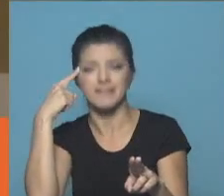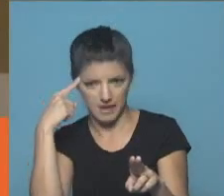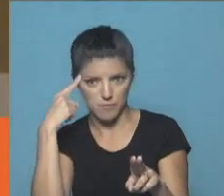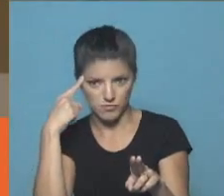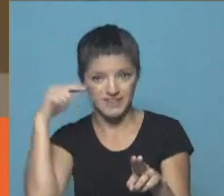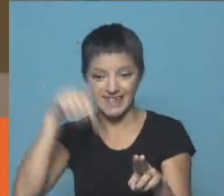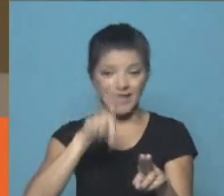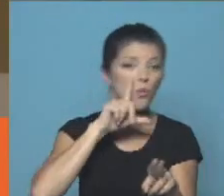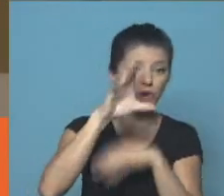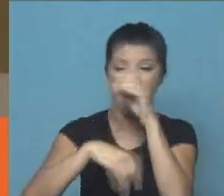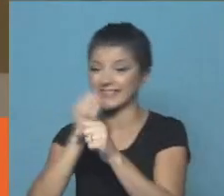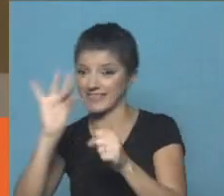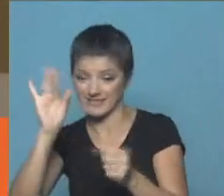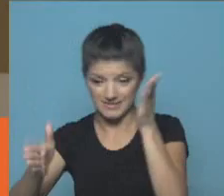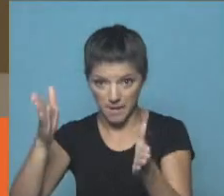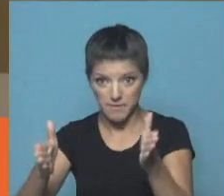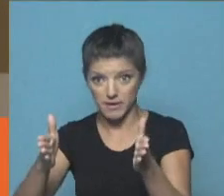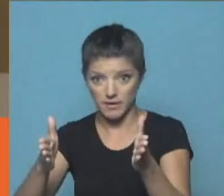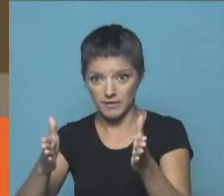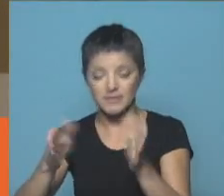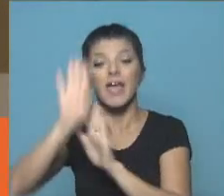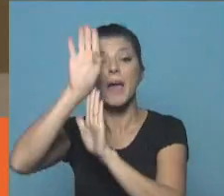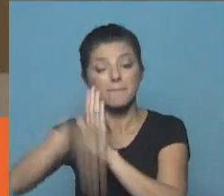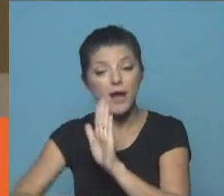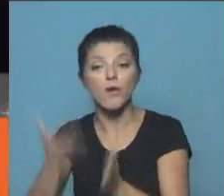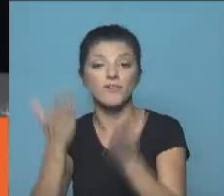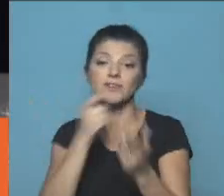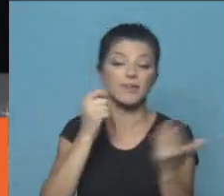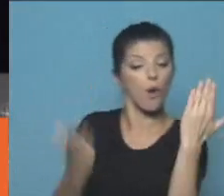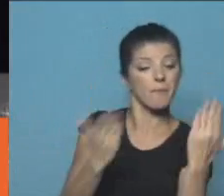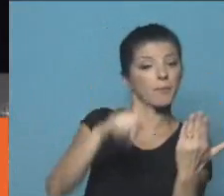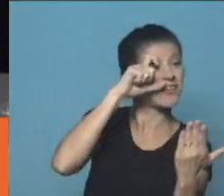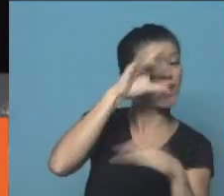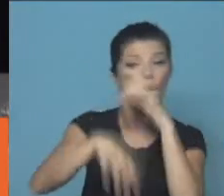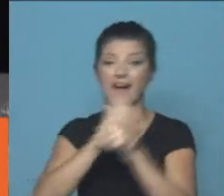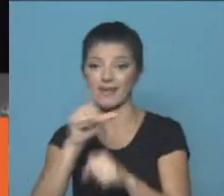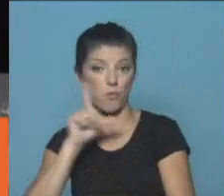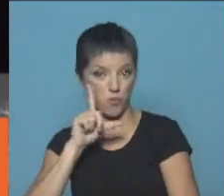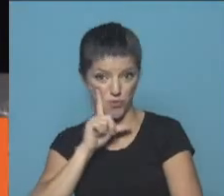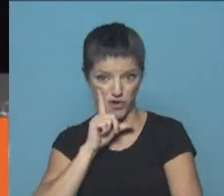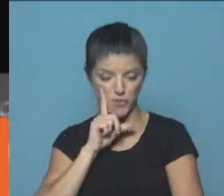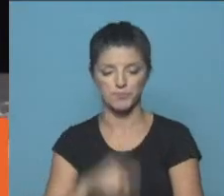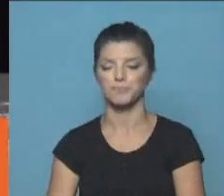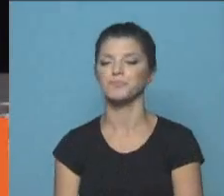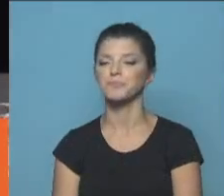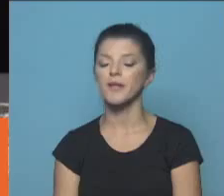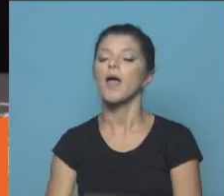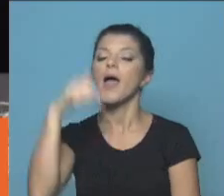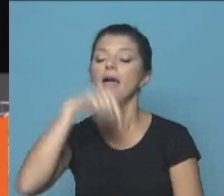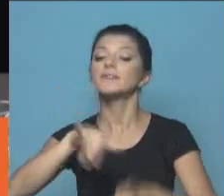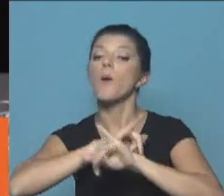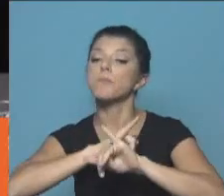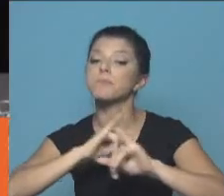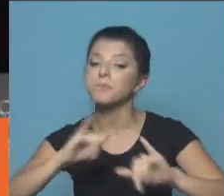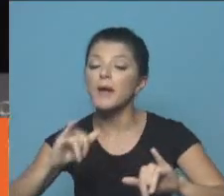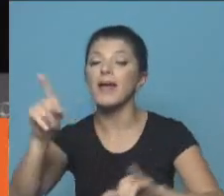segundo semestre va a ser sustancialmente más baja que la del primer semestre. En este informe de política monetaria, Sturzenegger